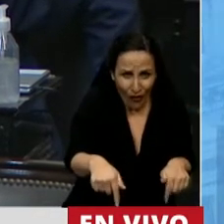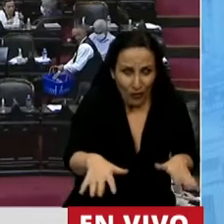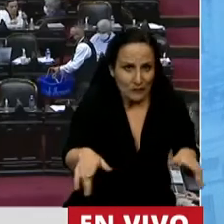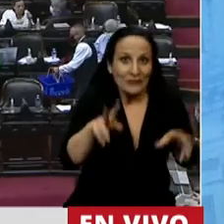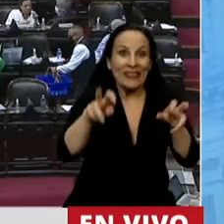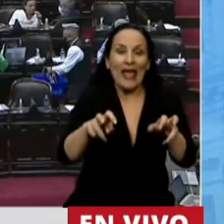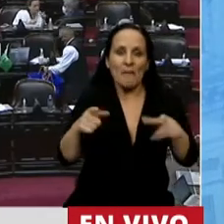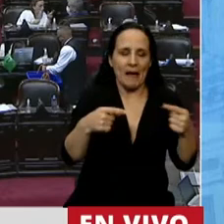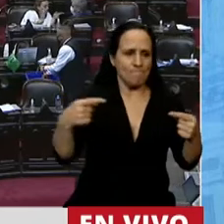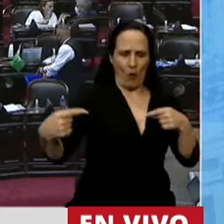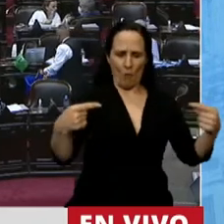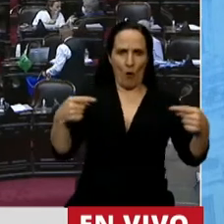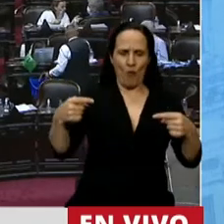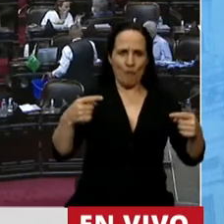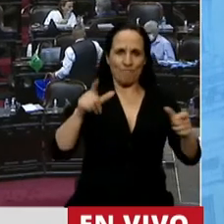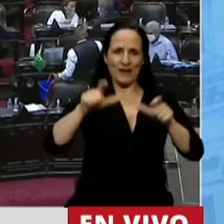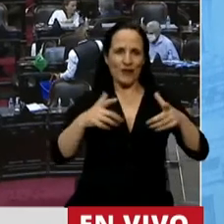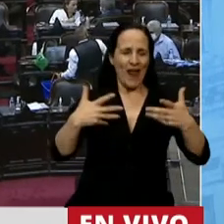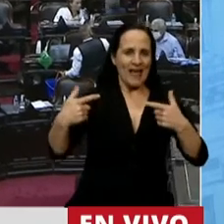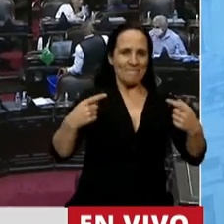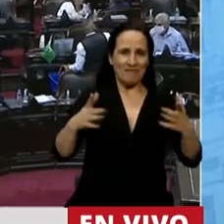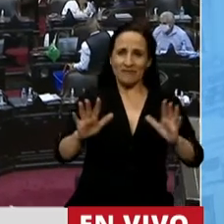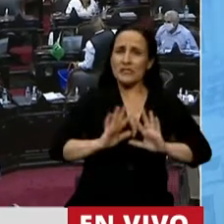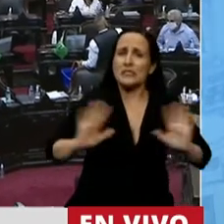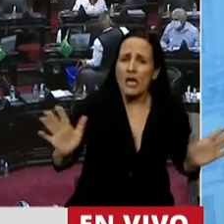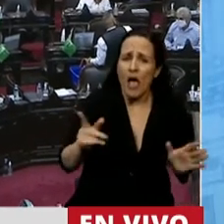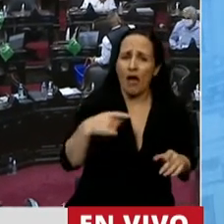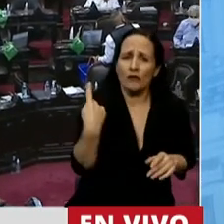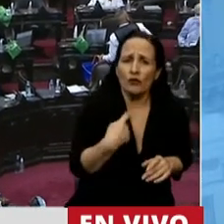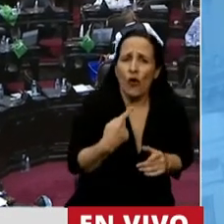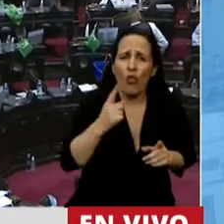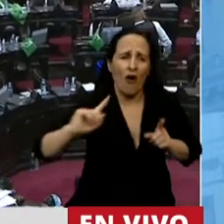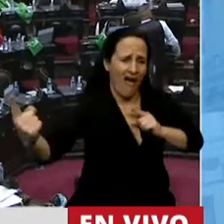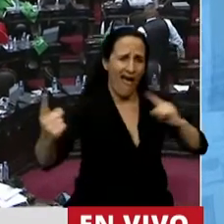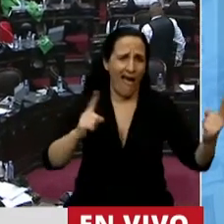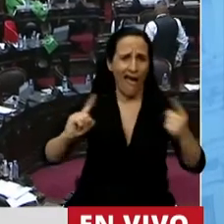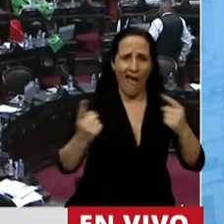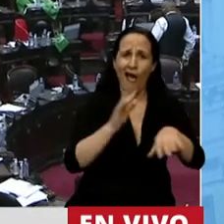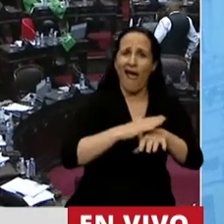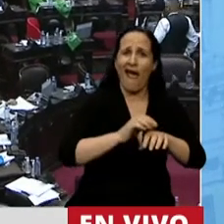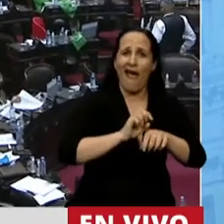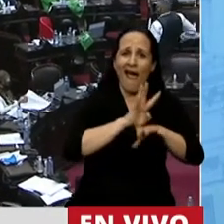los argentinos en un año en el que ya hemos estado lo suficientemente distanciados, presidente.